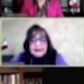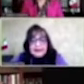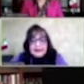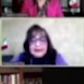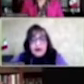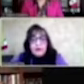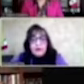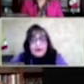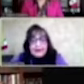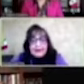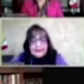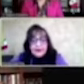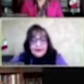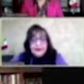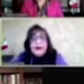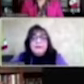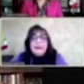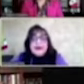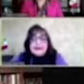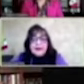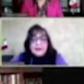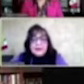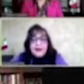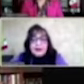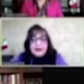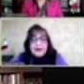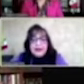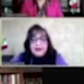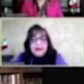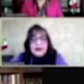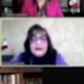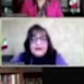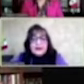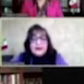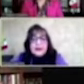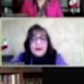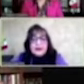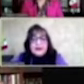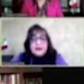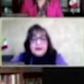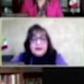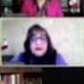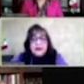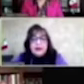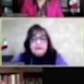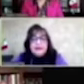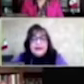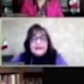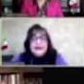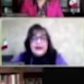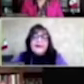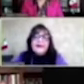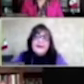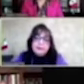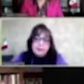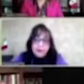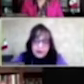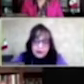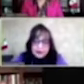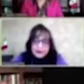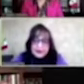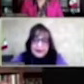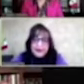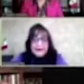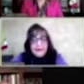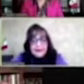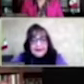eso había evitado la discusión del asunto en el pleno y por lo tanto no se podía